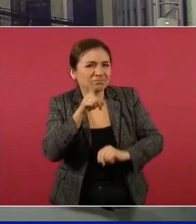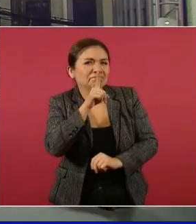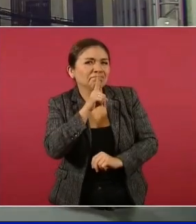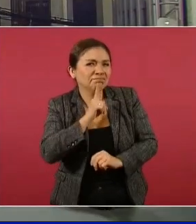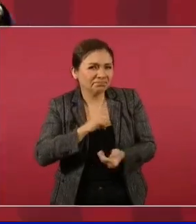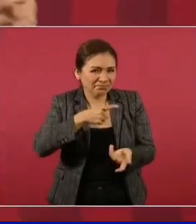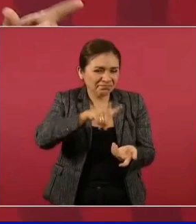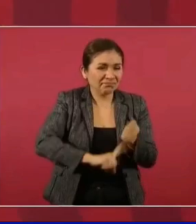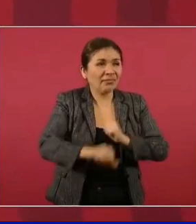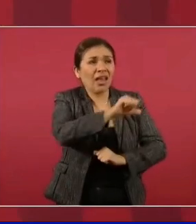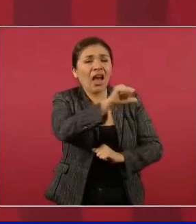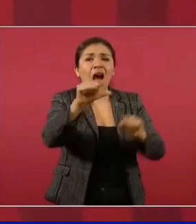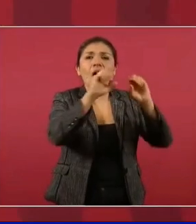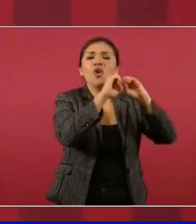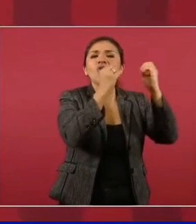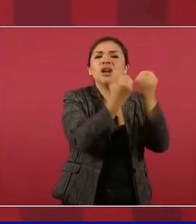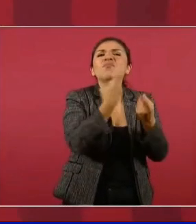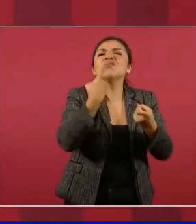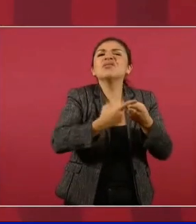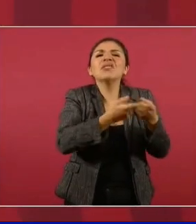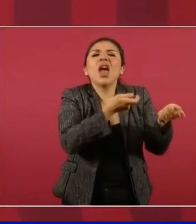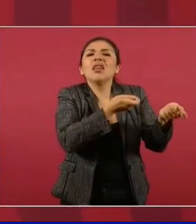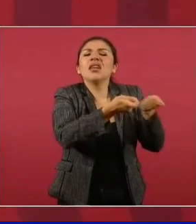que son organismos manejados,